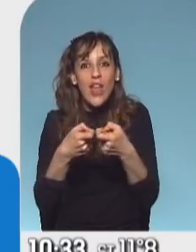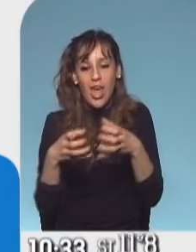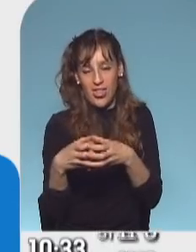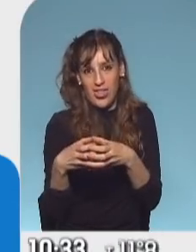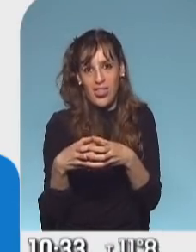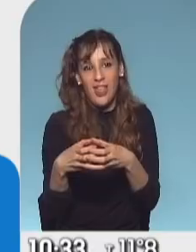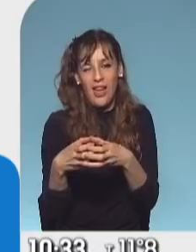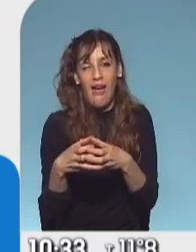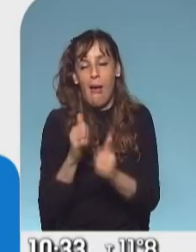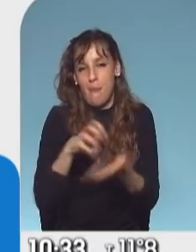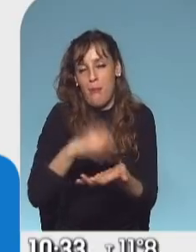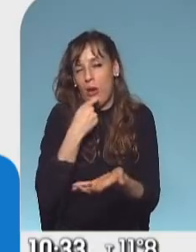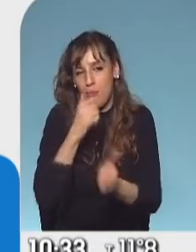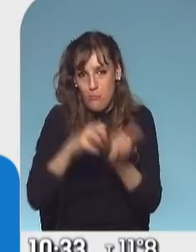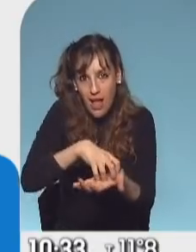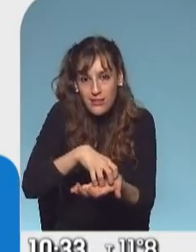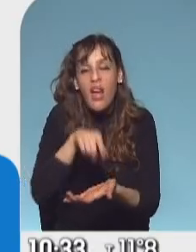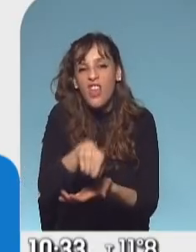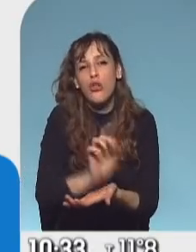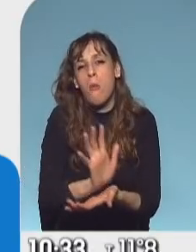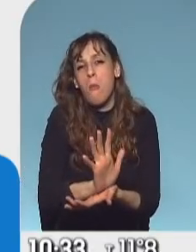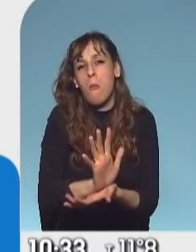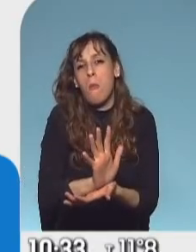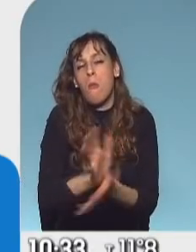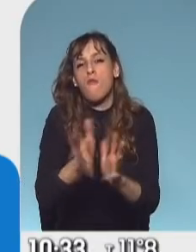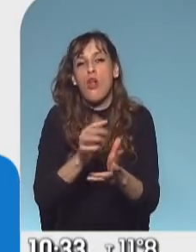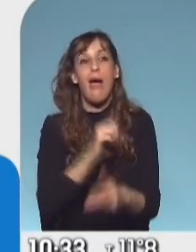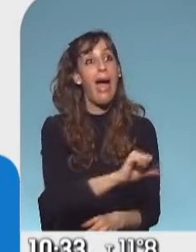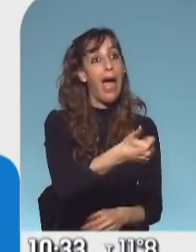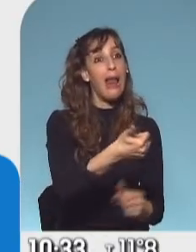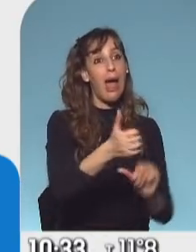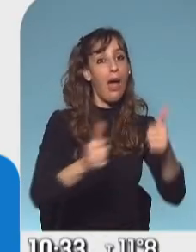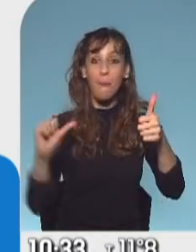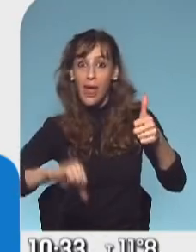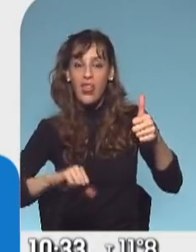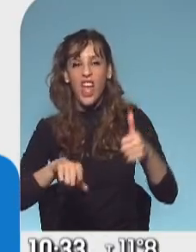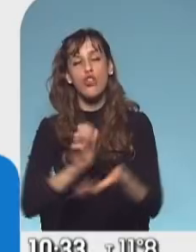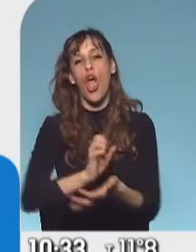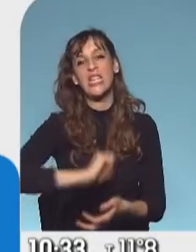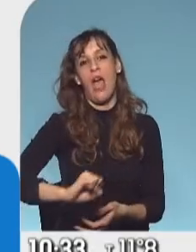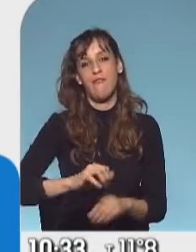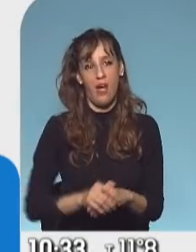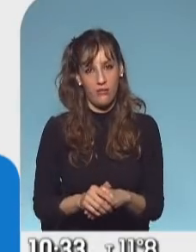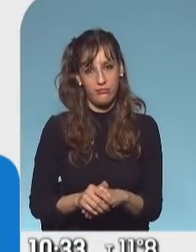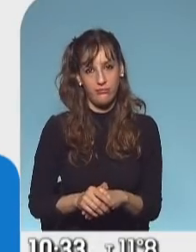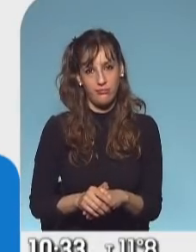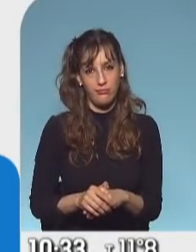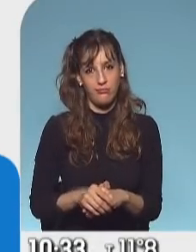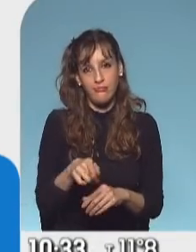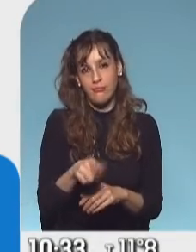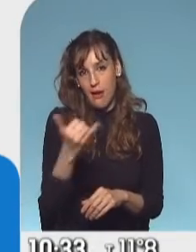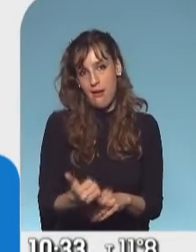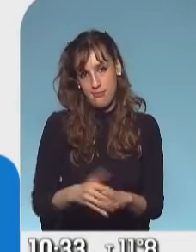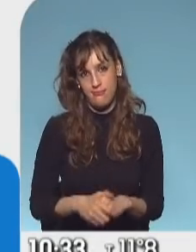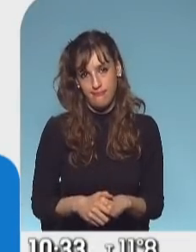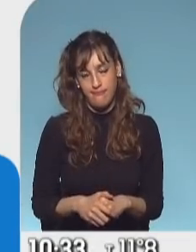otro pierde, eso se parece más a una estafa que a una sociedad. Y yo siento que los argentinos no hemos hecho la sociedad que nos